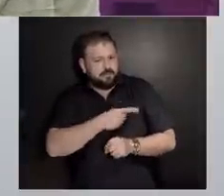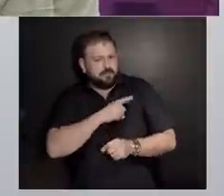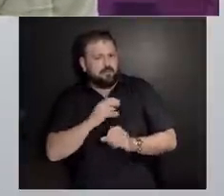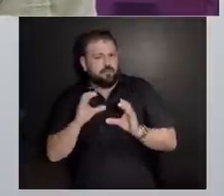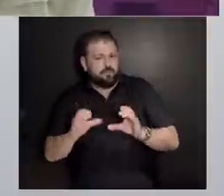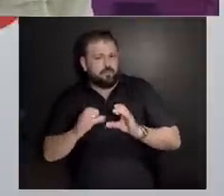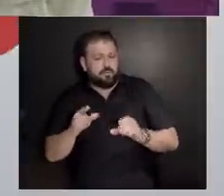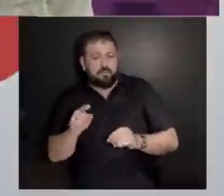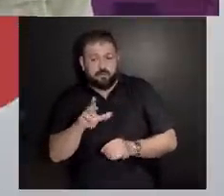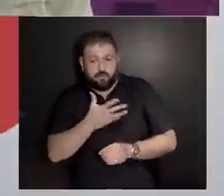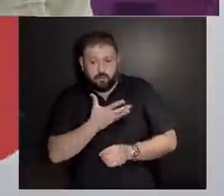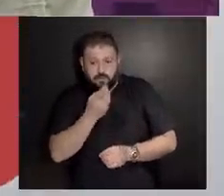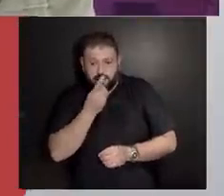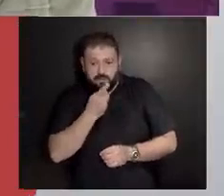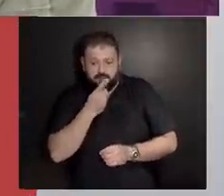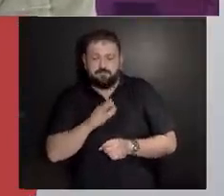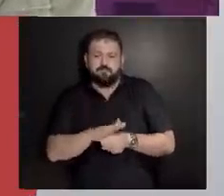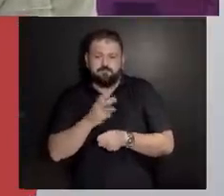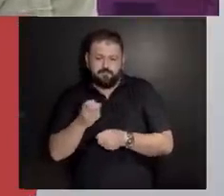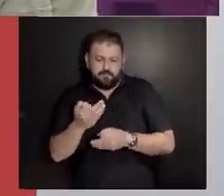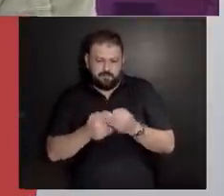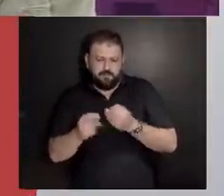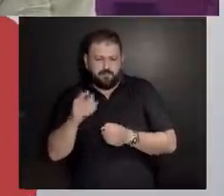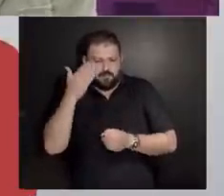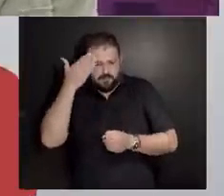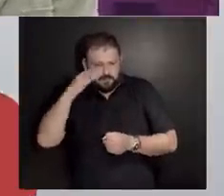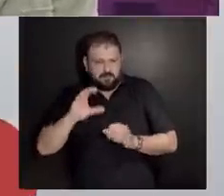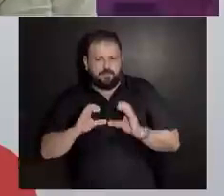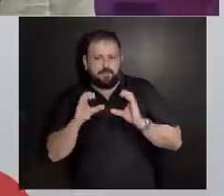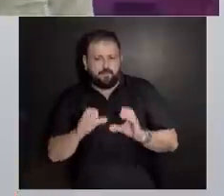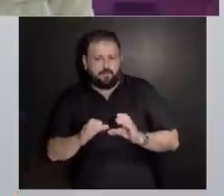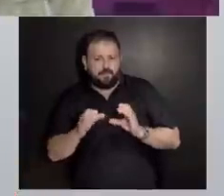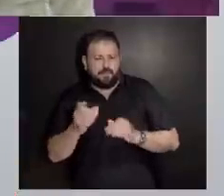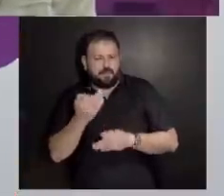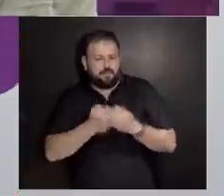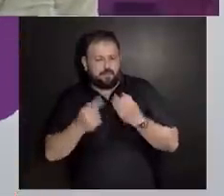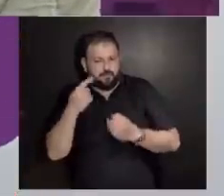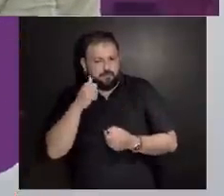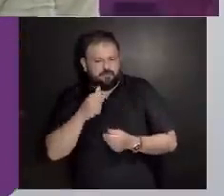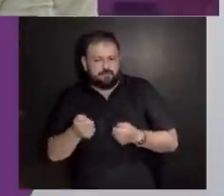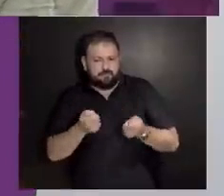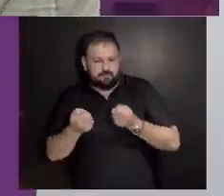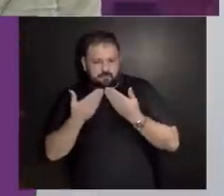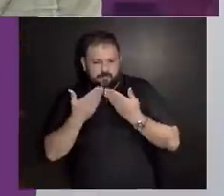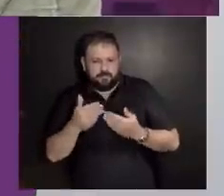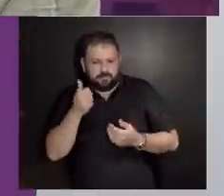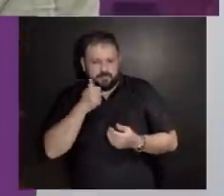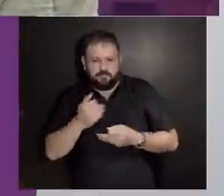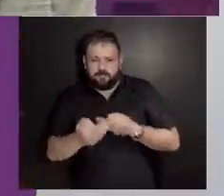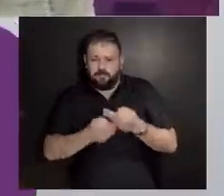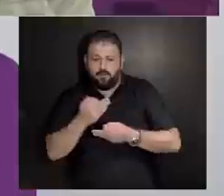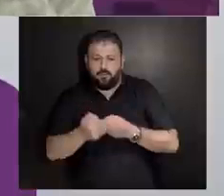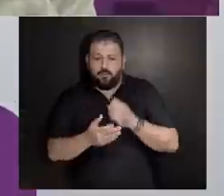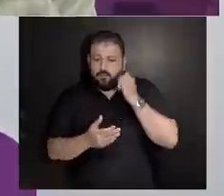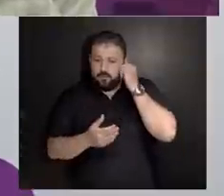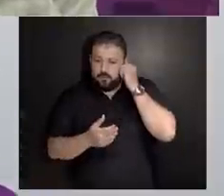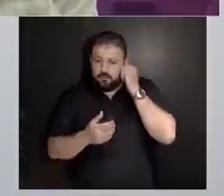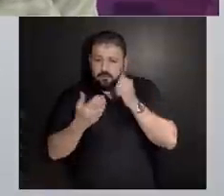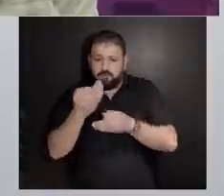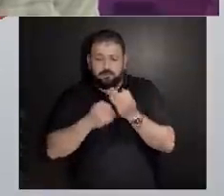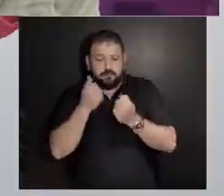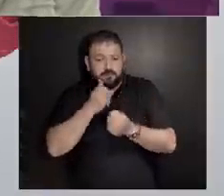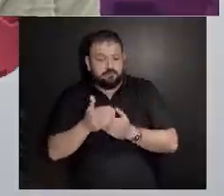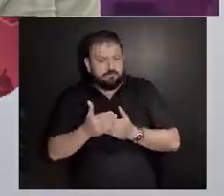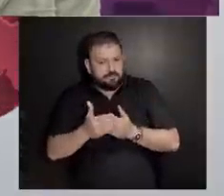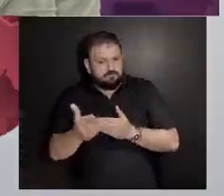lo padeces, pues hay que saber cómo tratarlo para que estés mejor siempre. Y si no, pues hacer todo lo posible por mantenerte